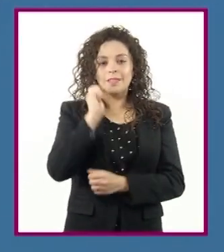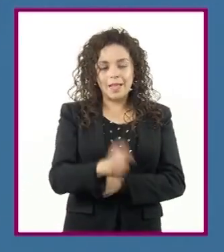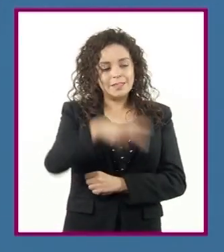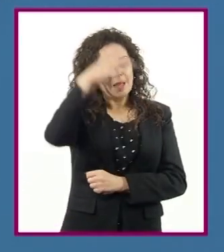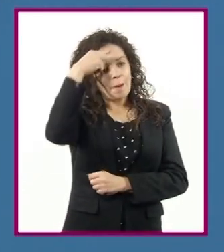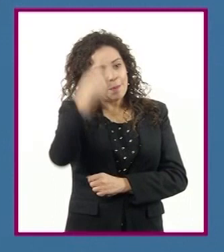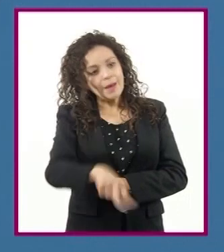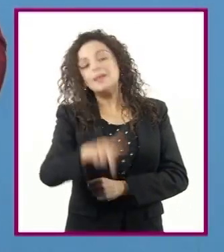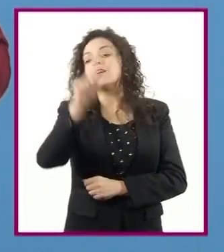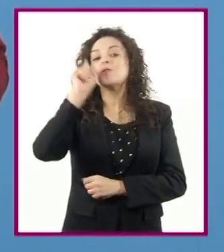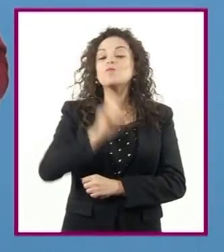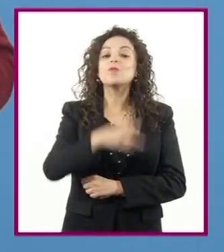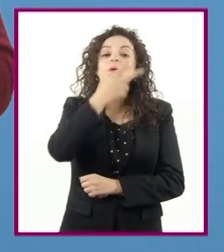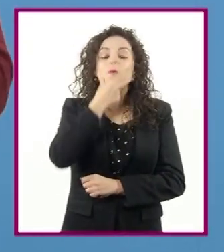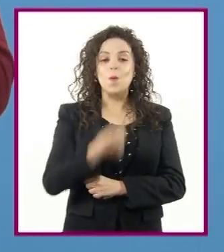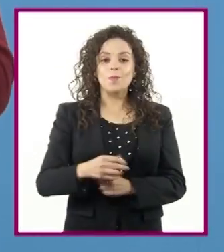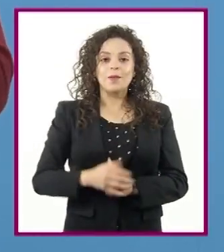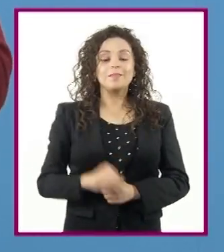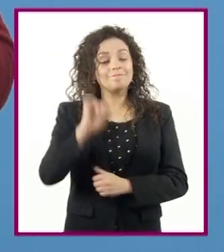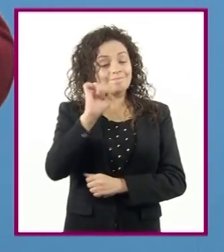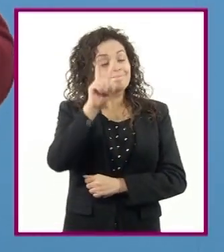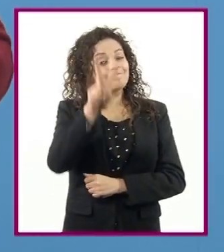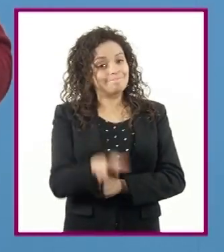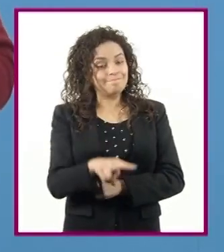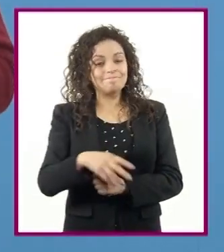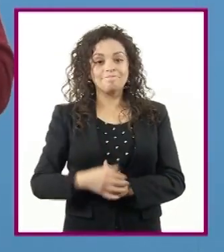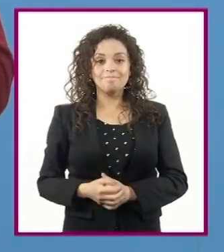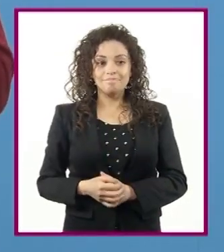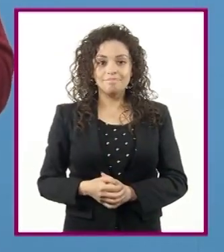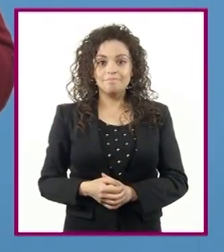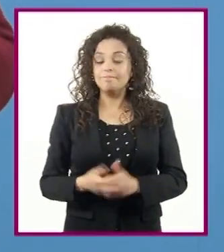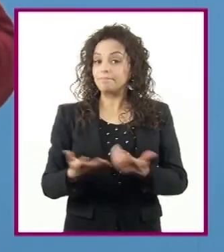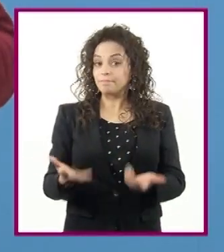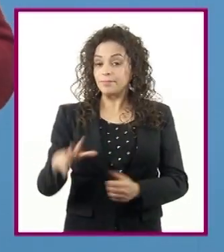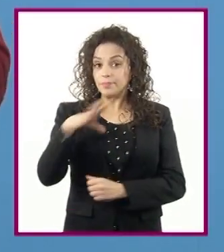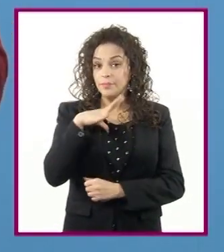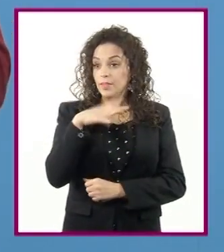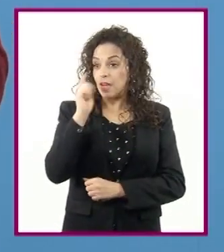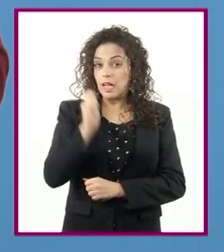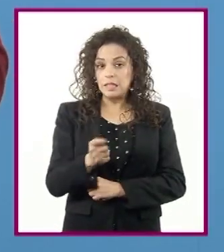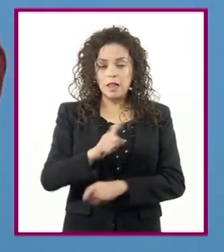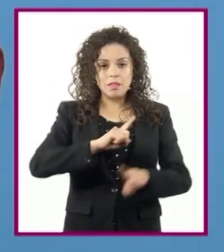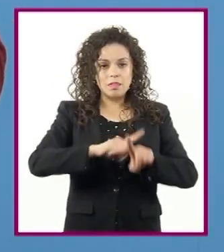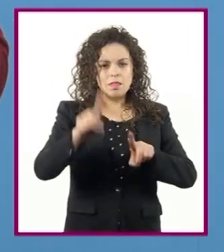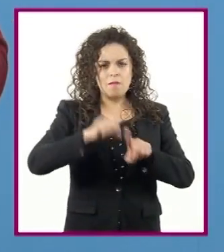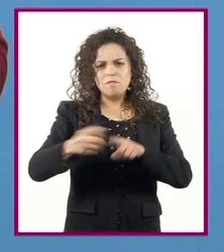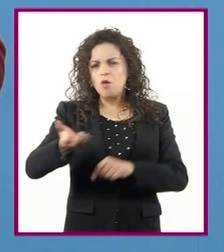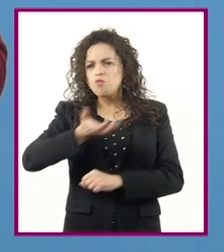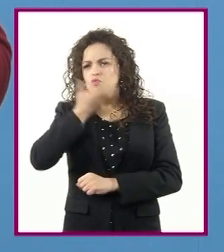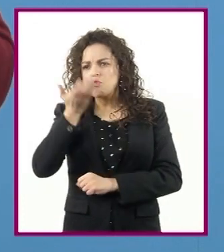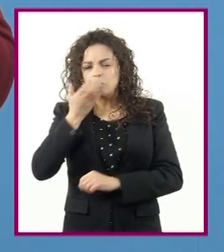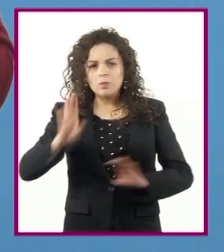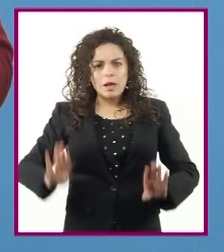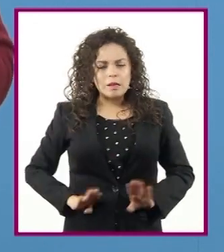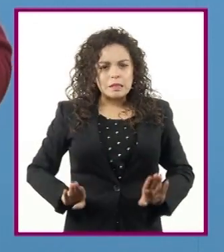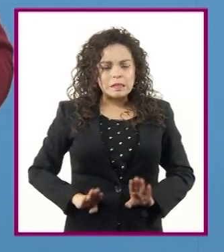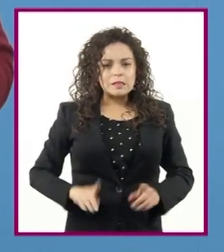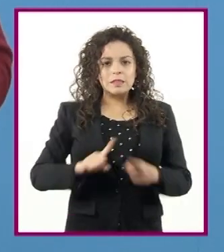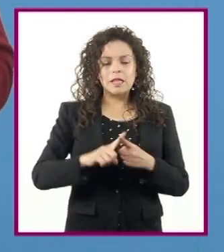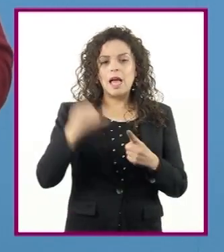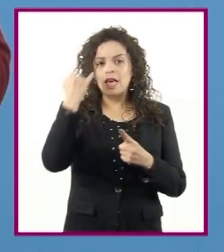y mexicanos. Así es. Nos encontraremos frente a una mezcla de costumbres, idiomas